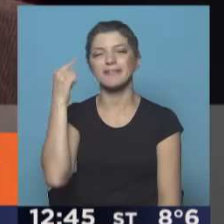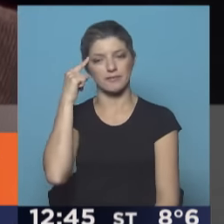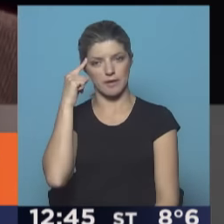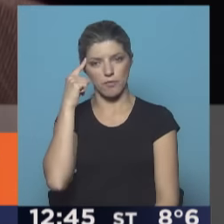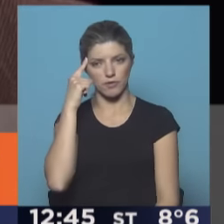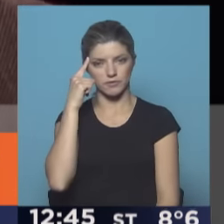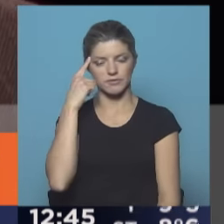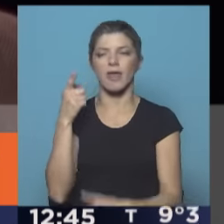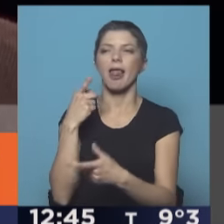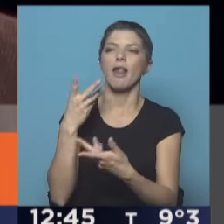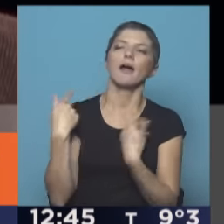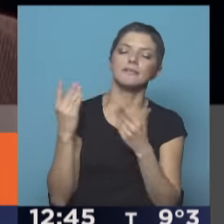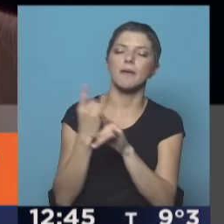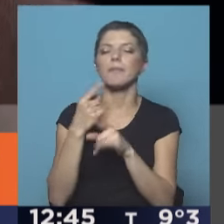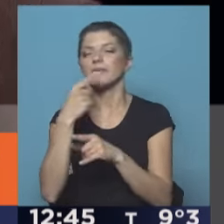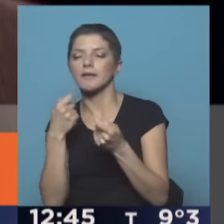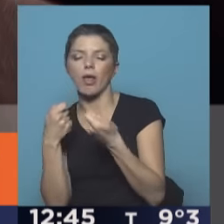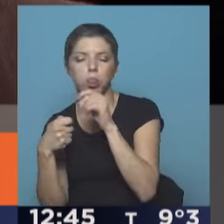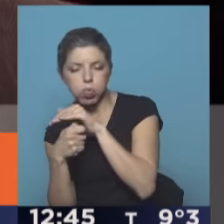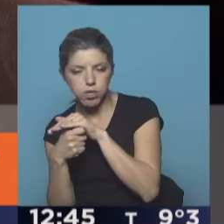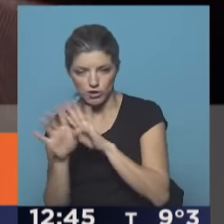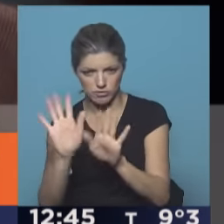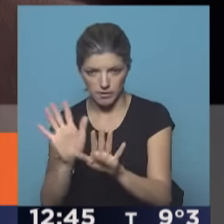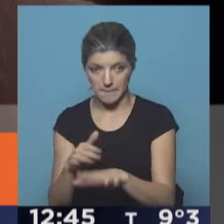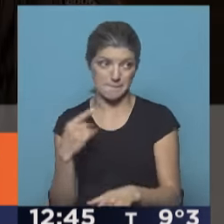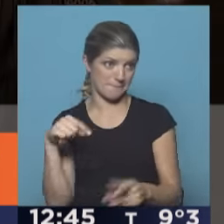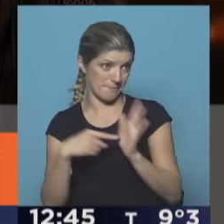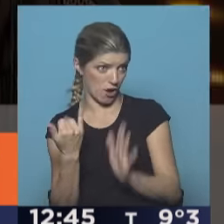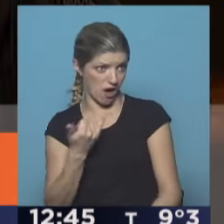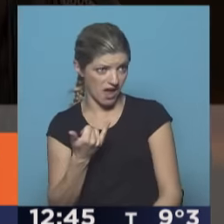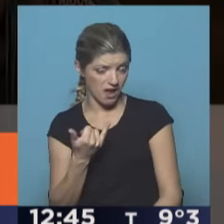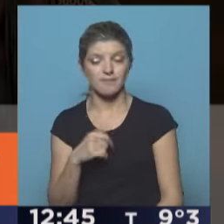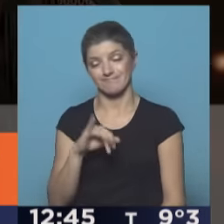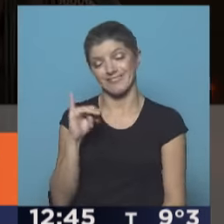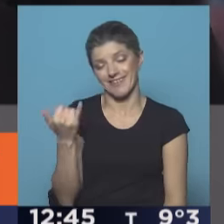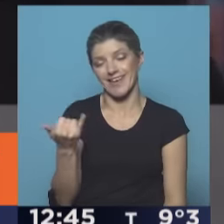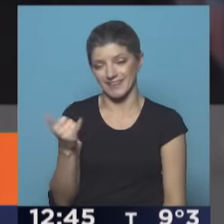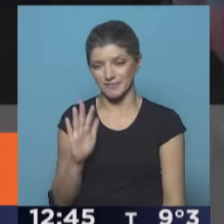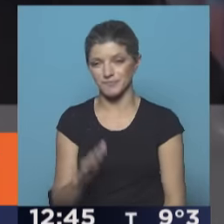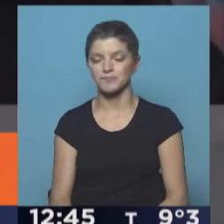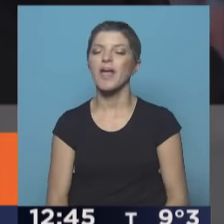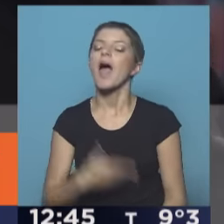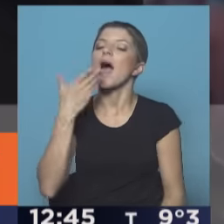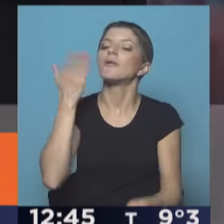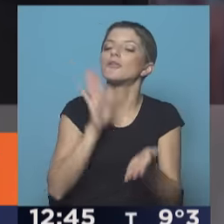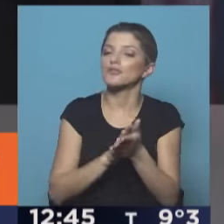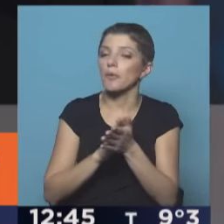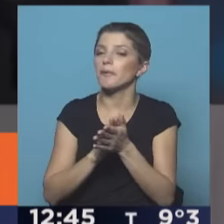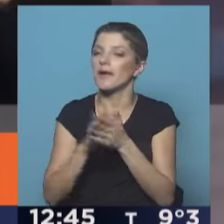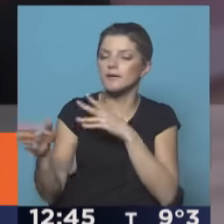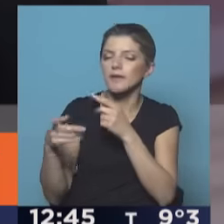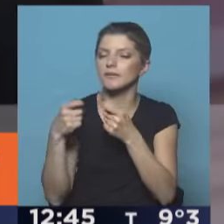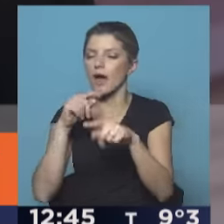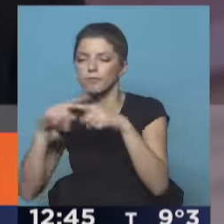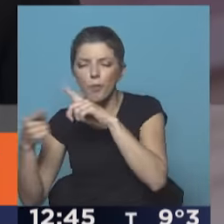conspirativas no pero a ver claro sa ahora hablando de teorías conspirativas y antes de pasarle a a